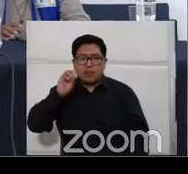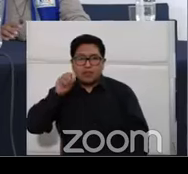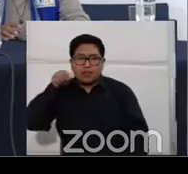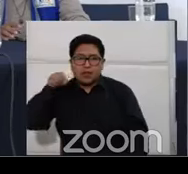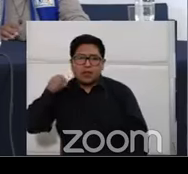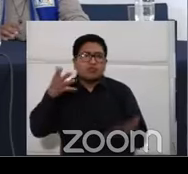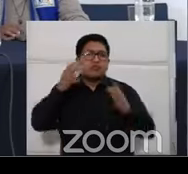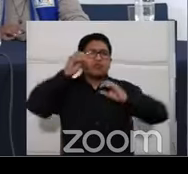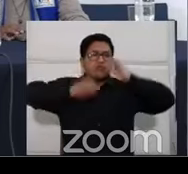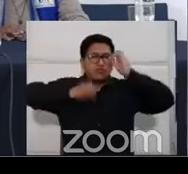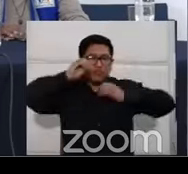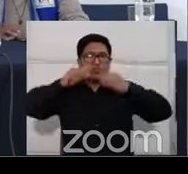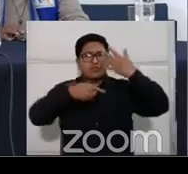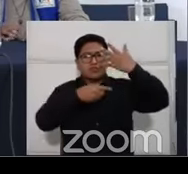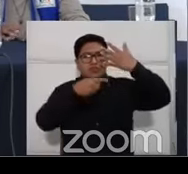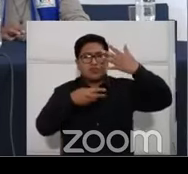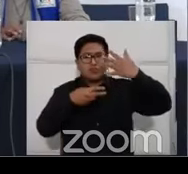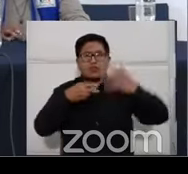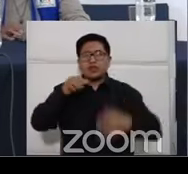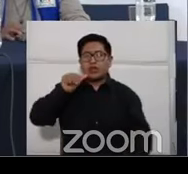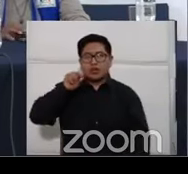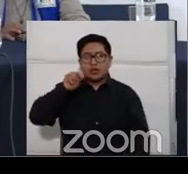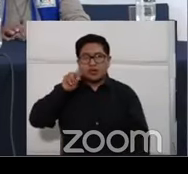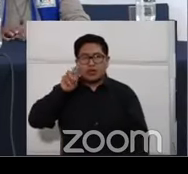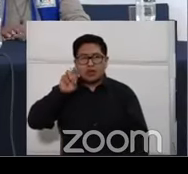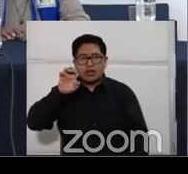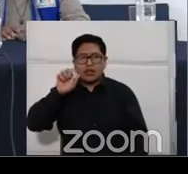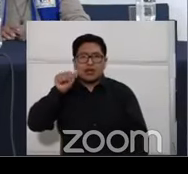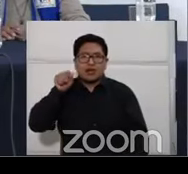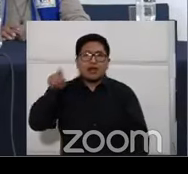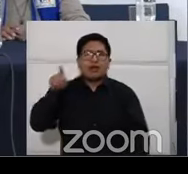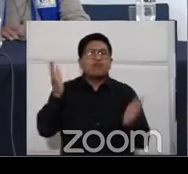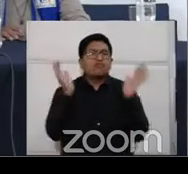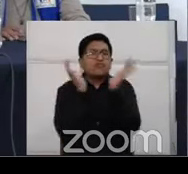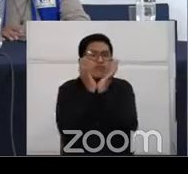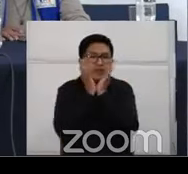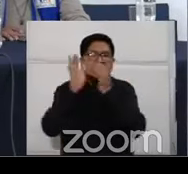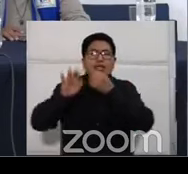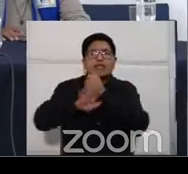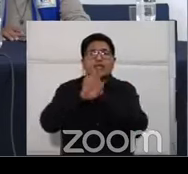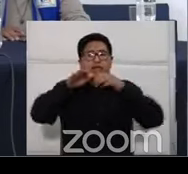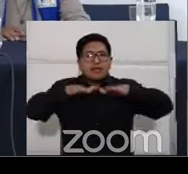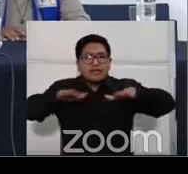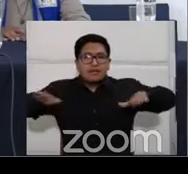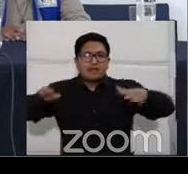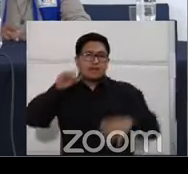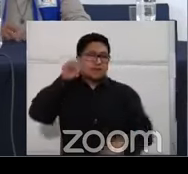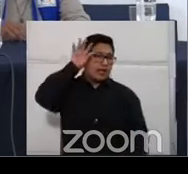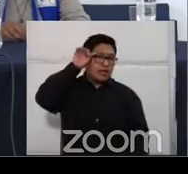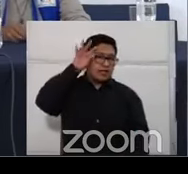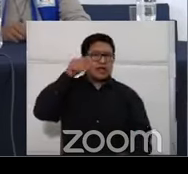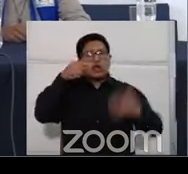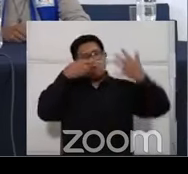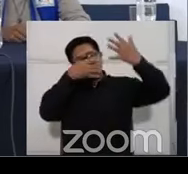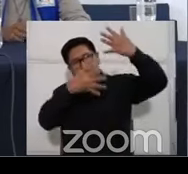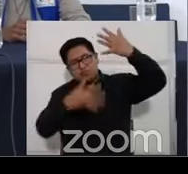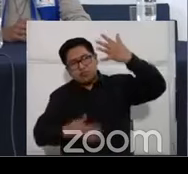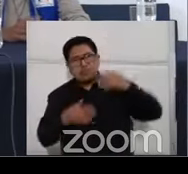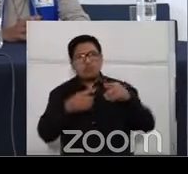dio nudo andrea ledesma de la defensoría de la niñez gobierno autónomo municipal de tarija ya también a los 'hedge funds'